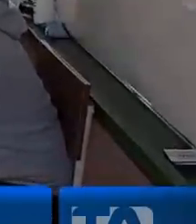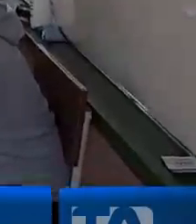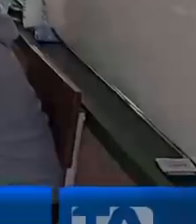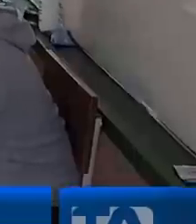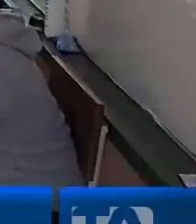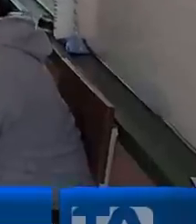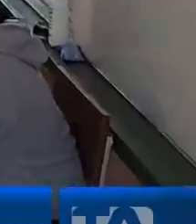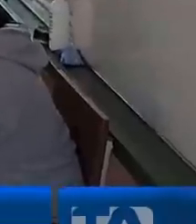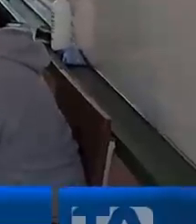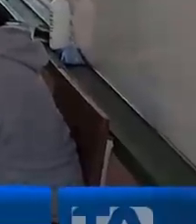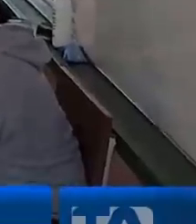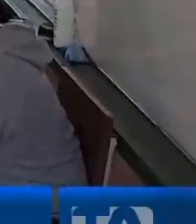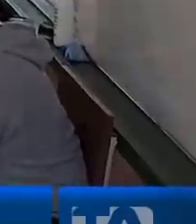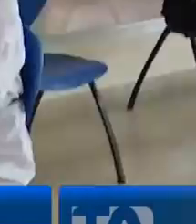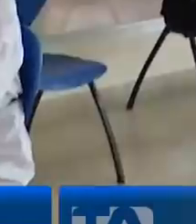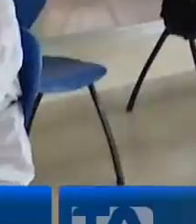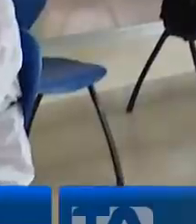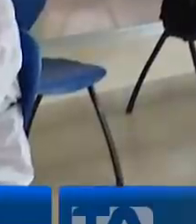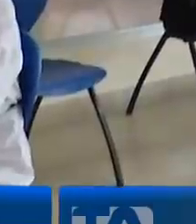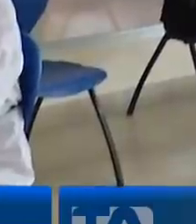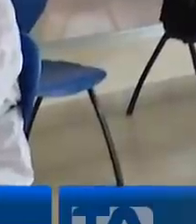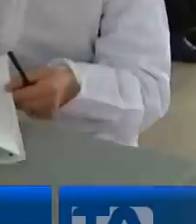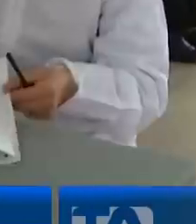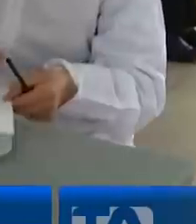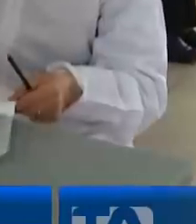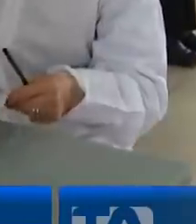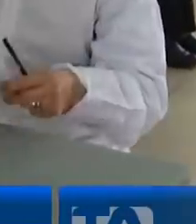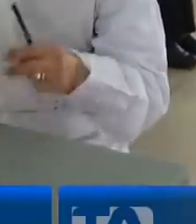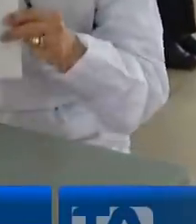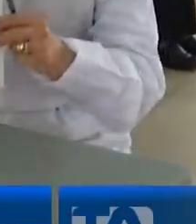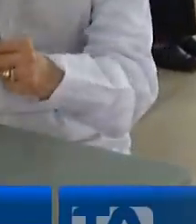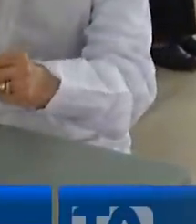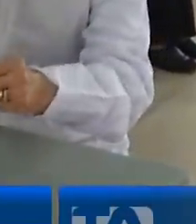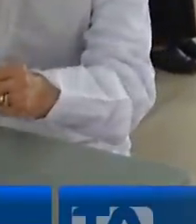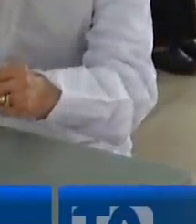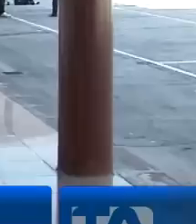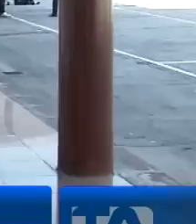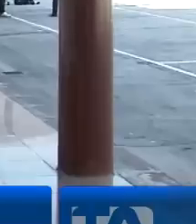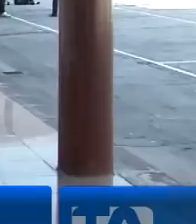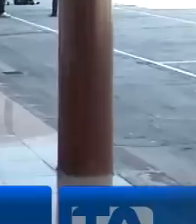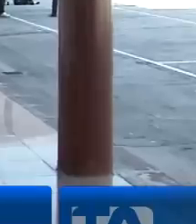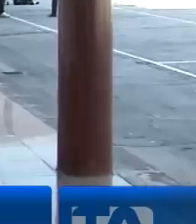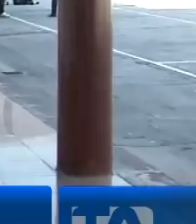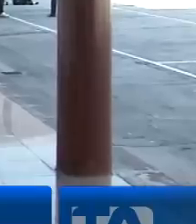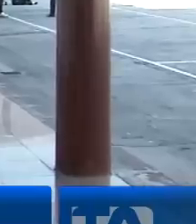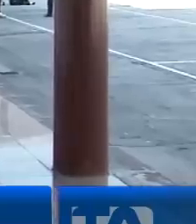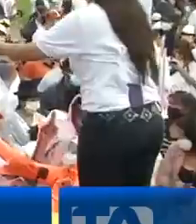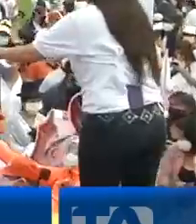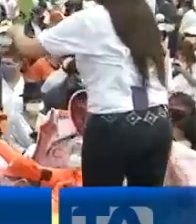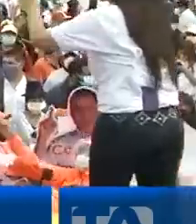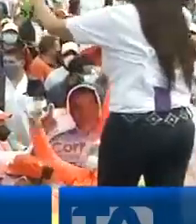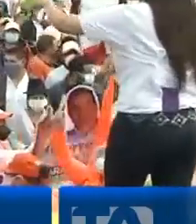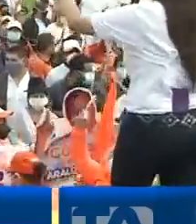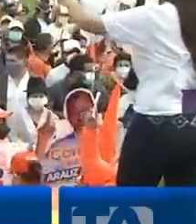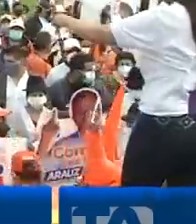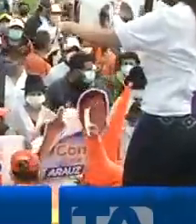se evidenció un alto grado de responsabilidad de la mayor parte de la ciudadanía, pues intentaron cumplir con todas las medidas de bioseguridad. Más